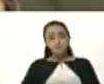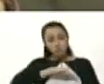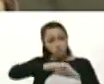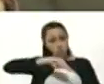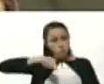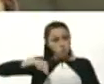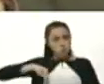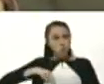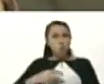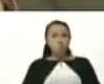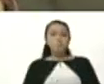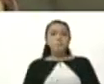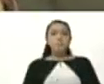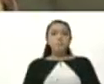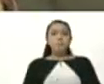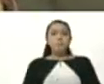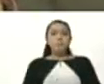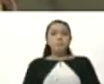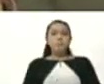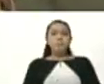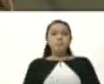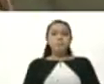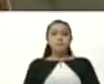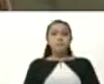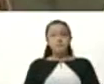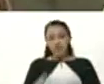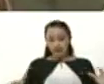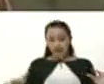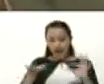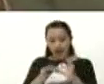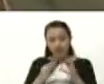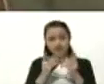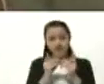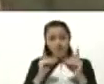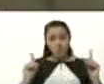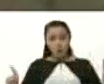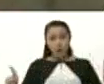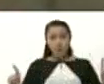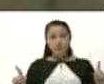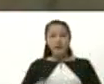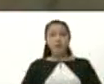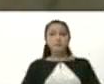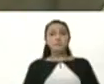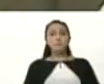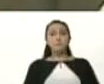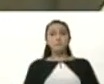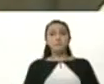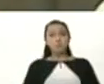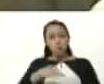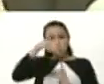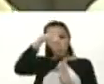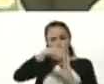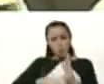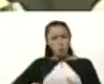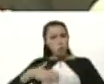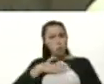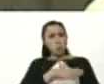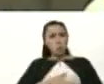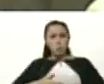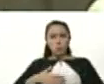nosotros, desde esta alianza democrática, con profundo agrado y